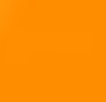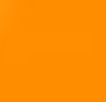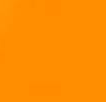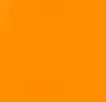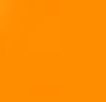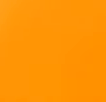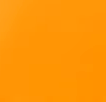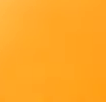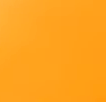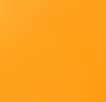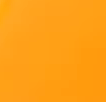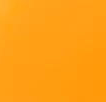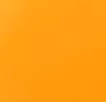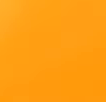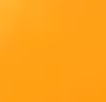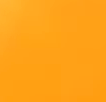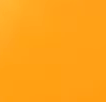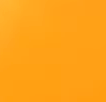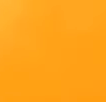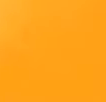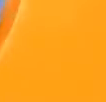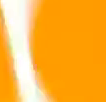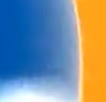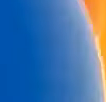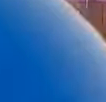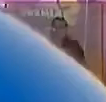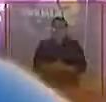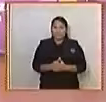Bienvenidos al sorteo Loto.